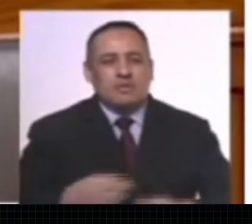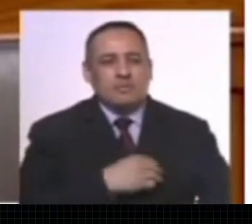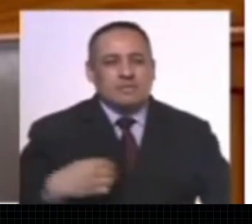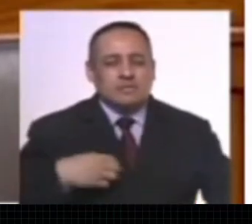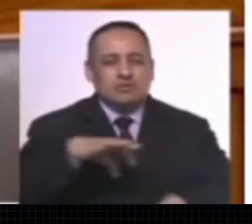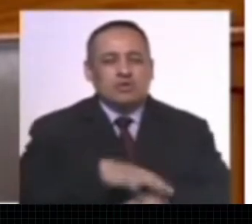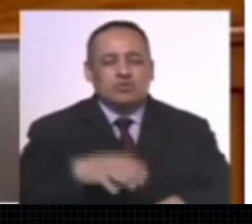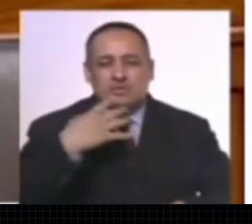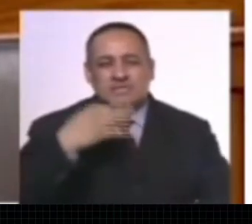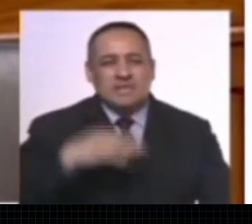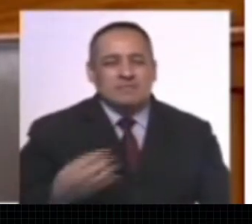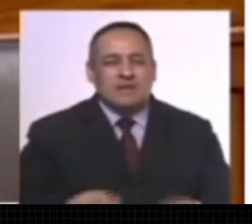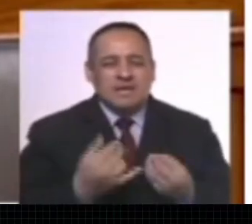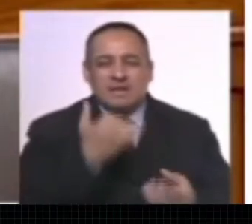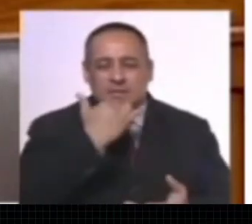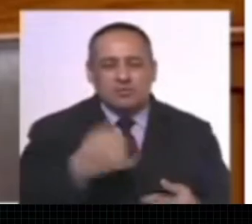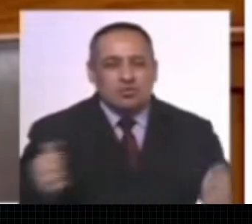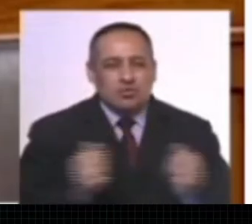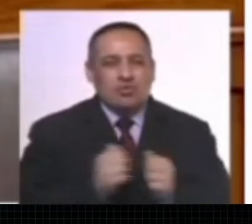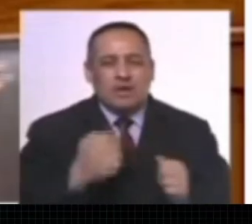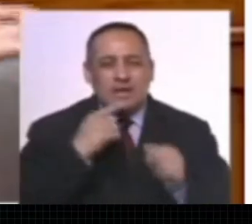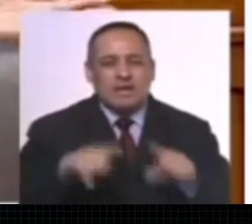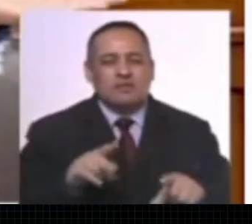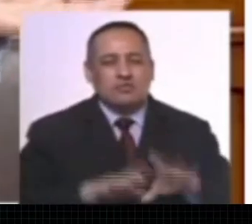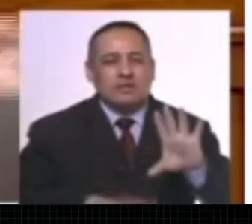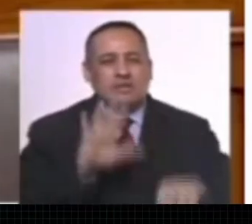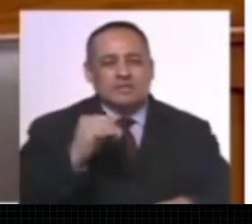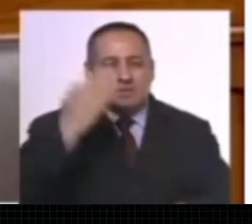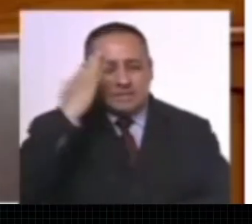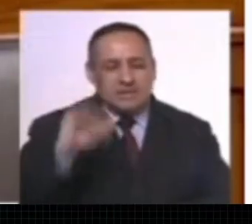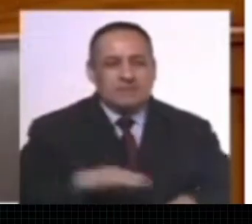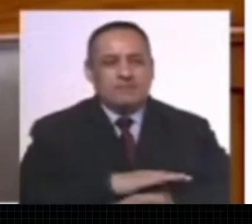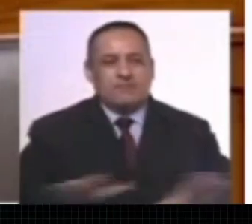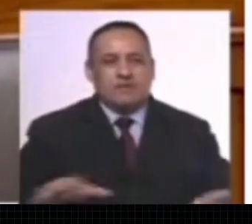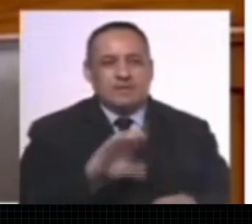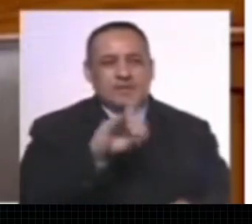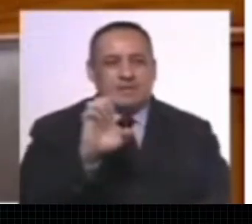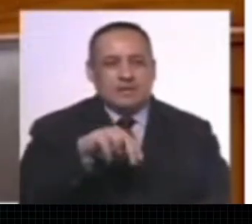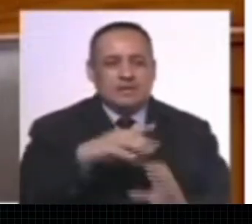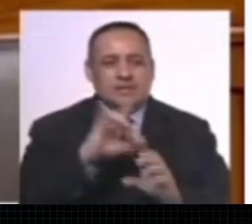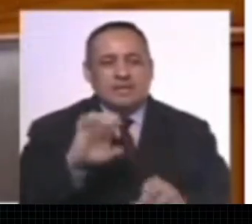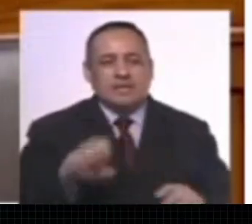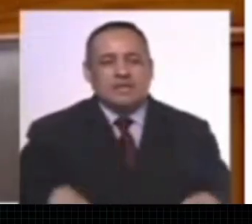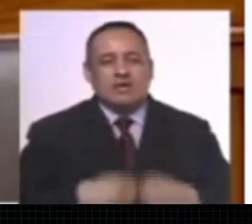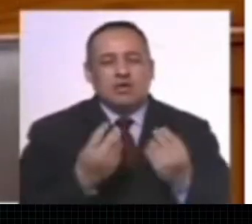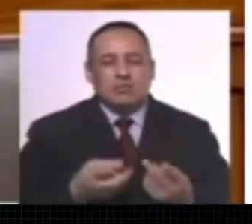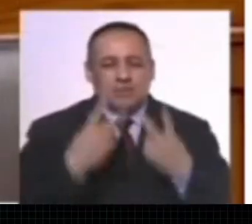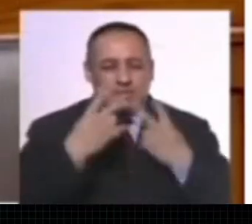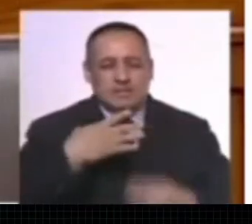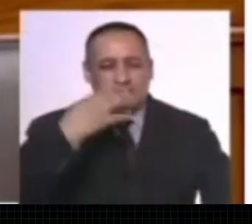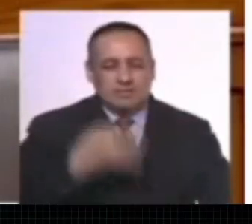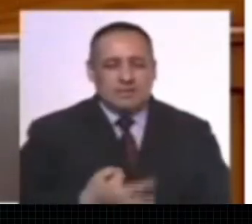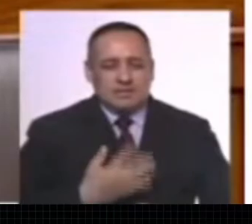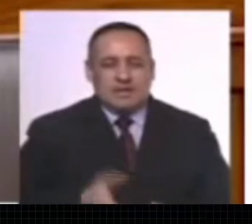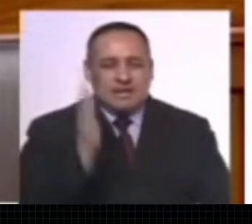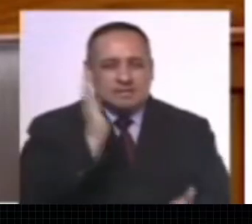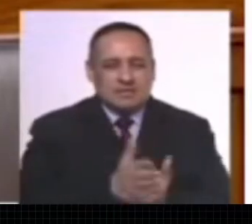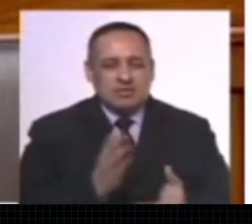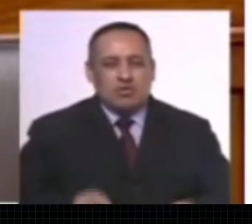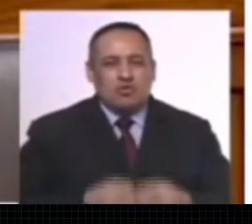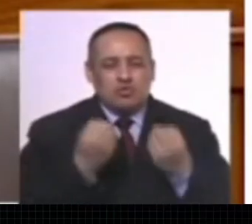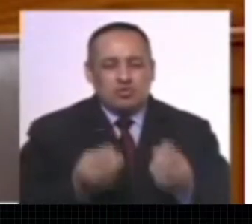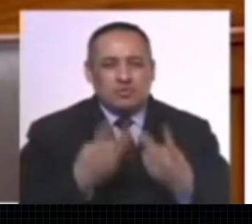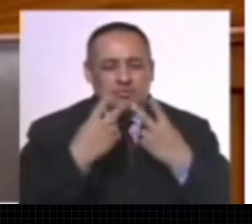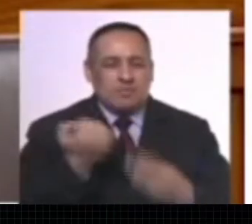este tiempo, qué pasó con eso de que en 15 días se acabe el dengue en el Perú. Es realmente condenable cómo